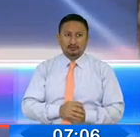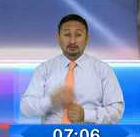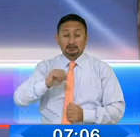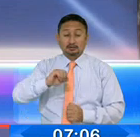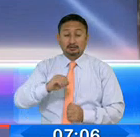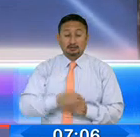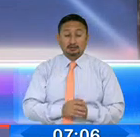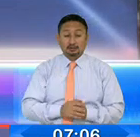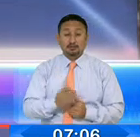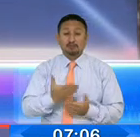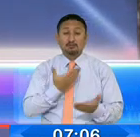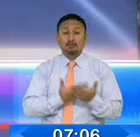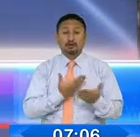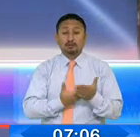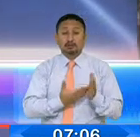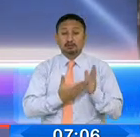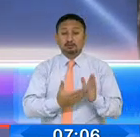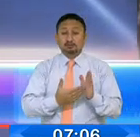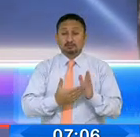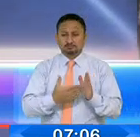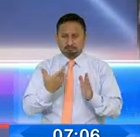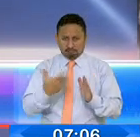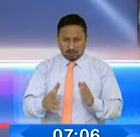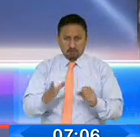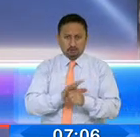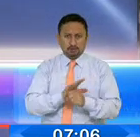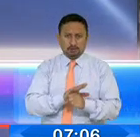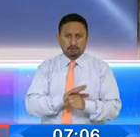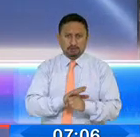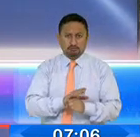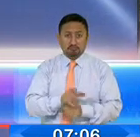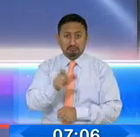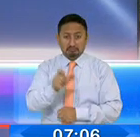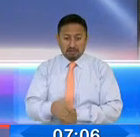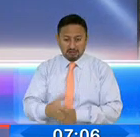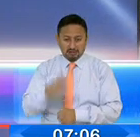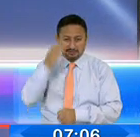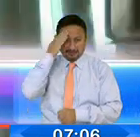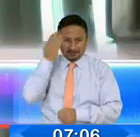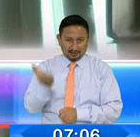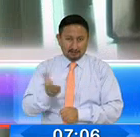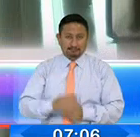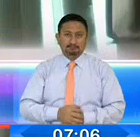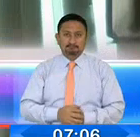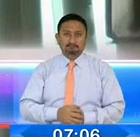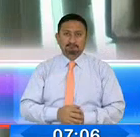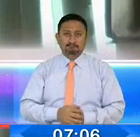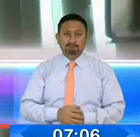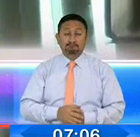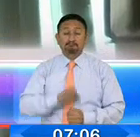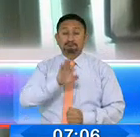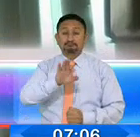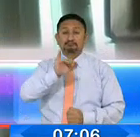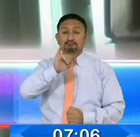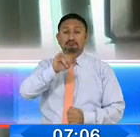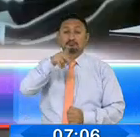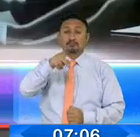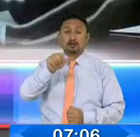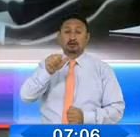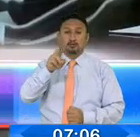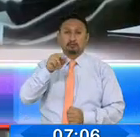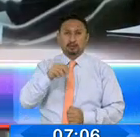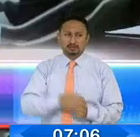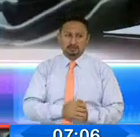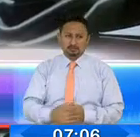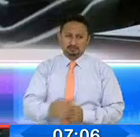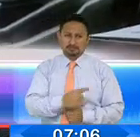los elementos de convicción más que suficientes para poder determinar. Lo que a Tipán no le deja de llamar la atención es la